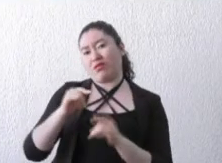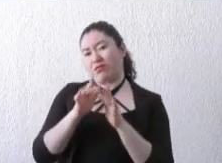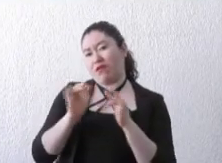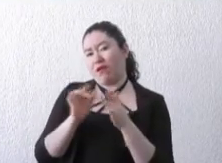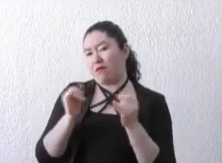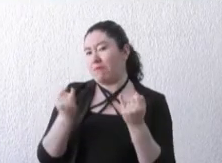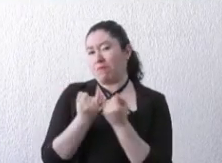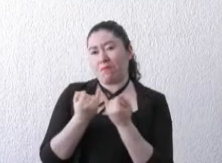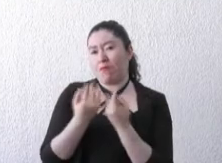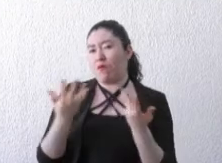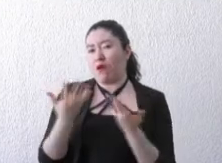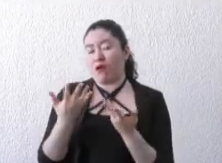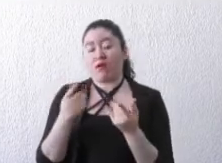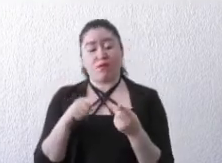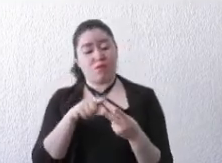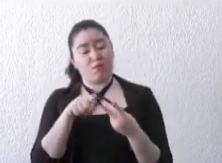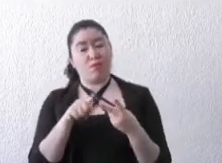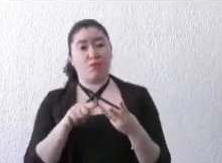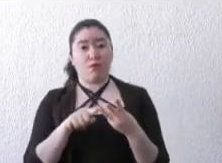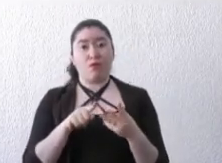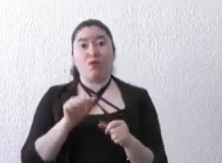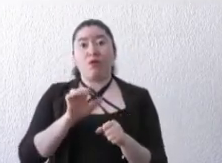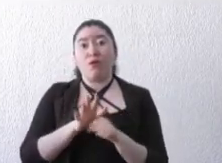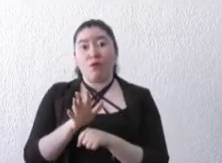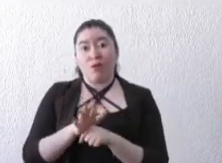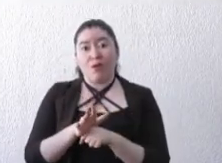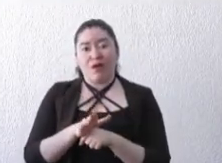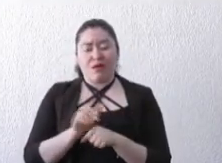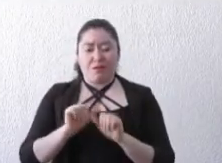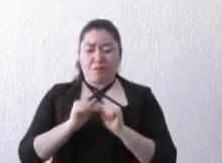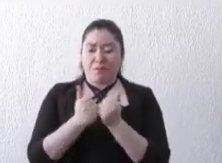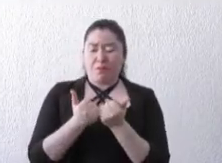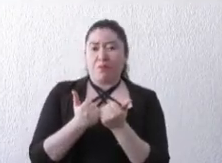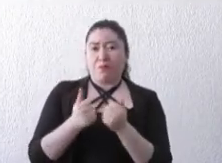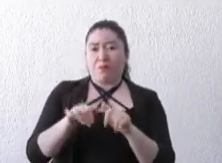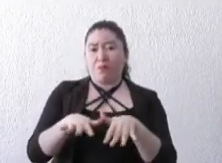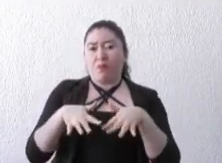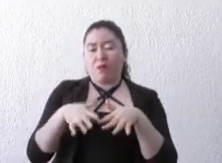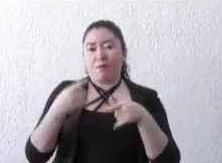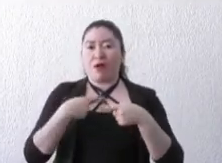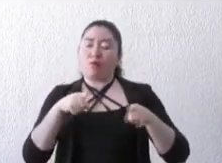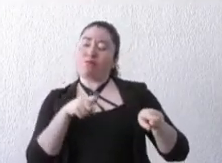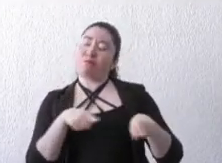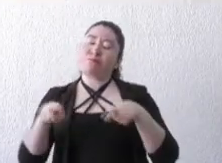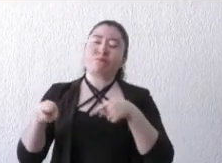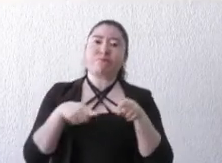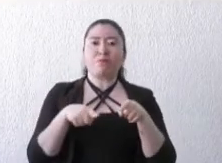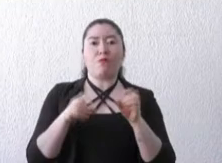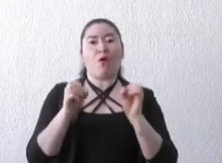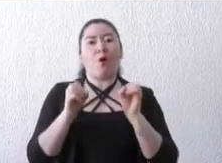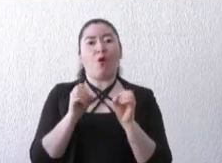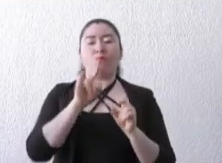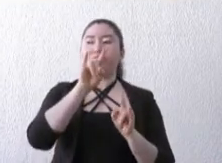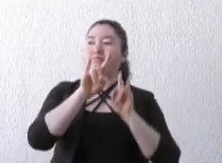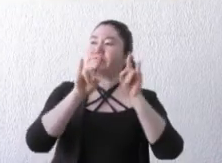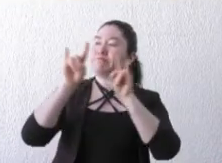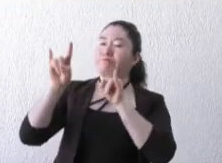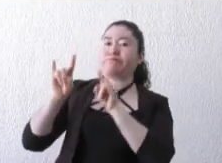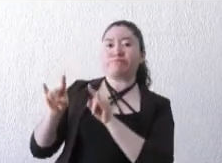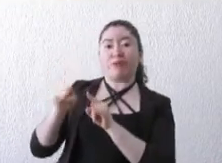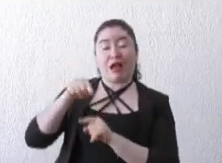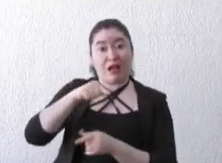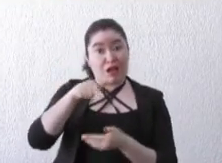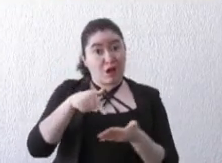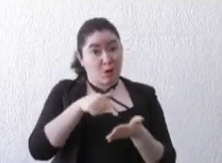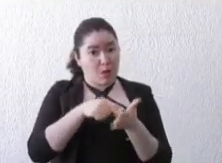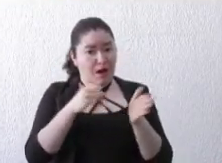grabación, puede convertirse en una sala de conciertos, puede convertirse en una sala de exposición. La